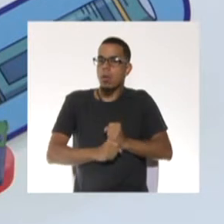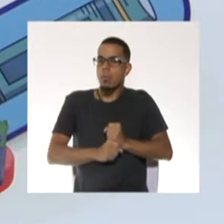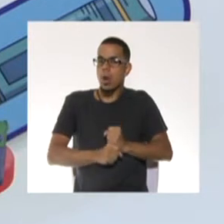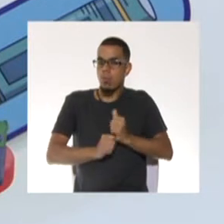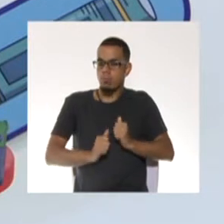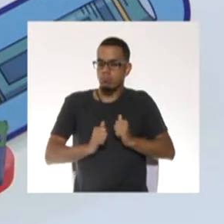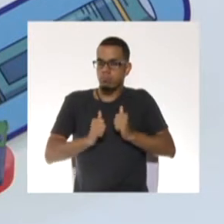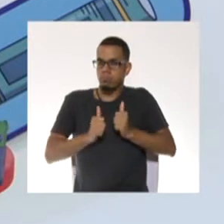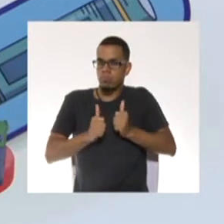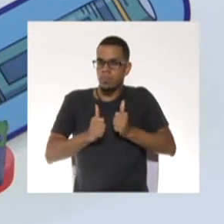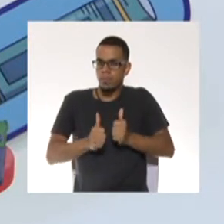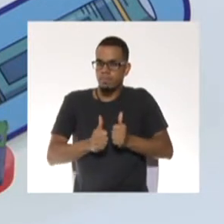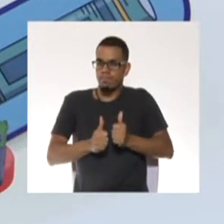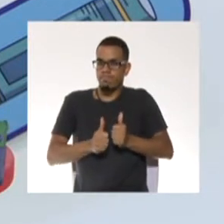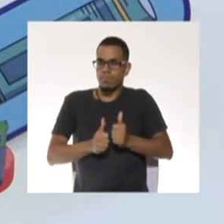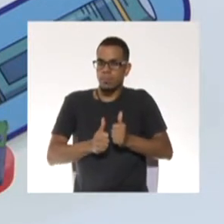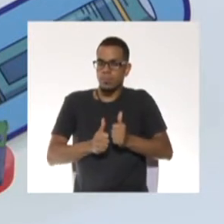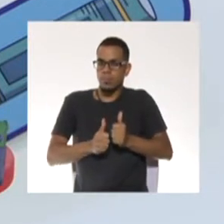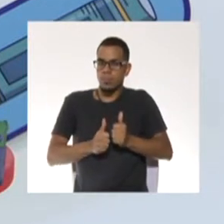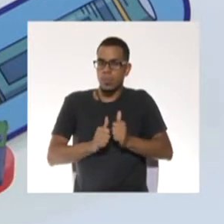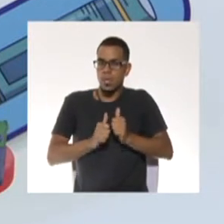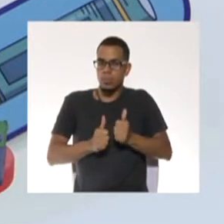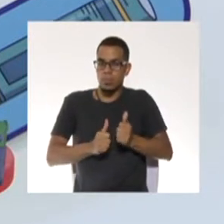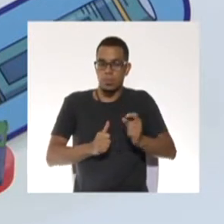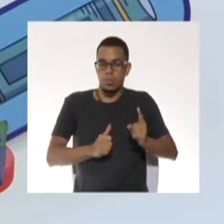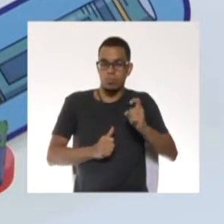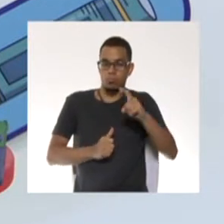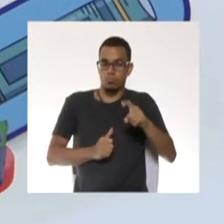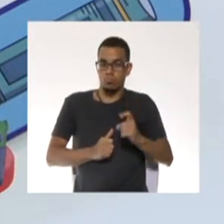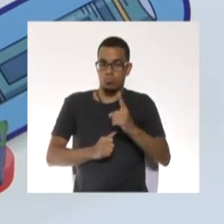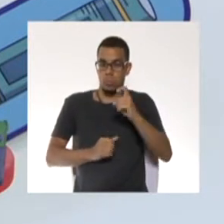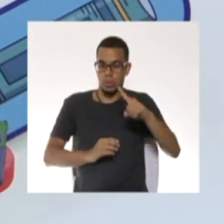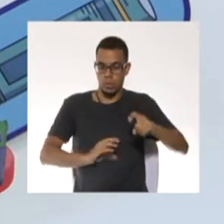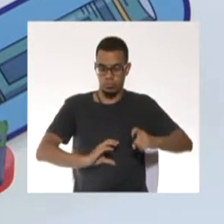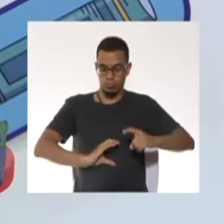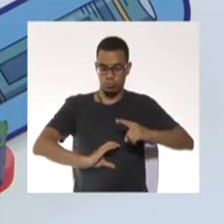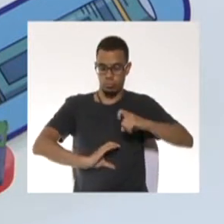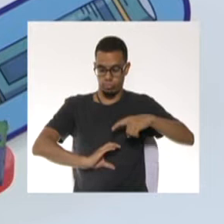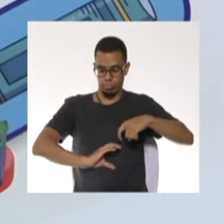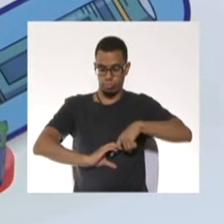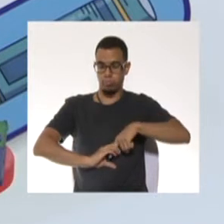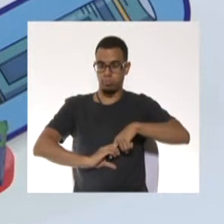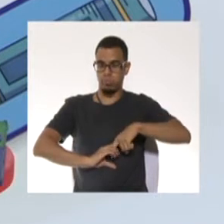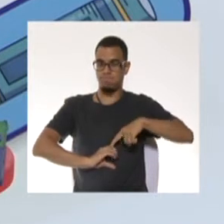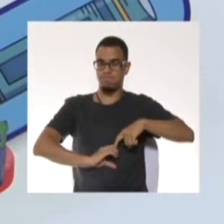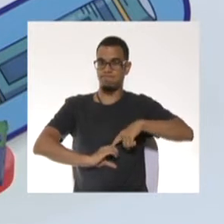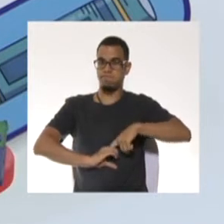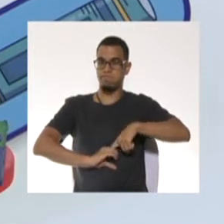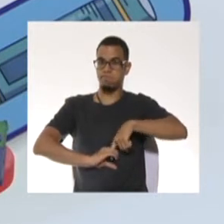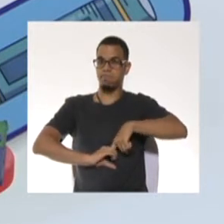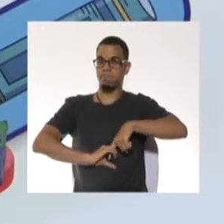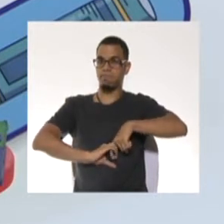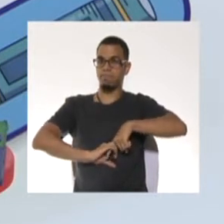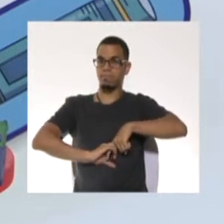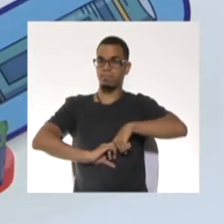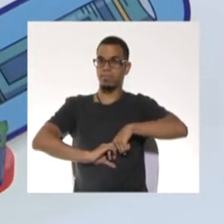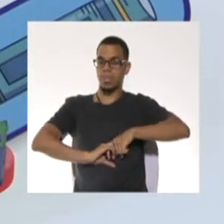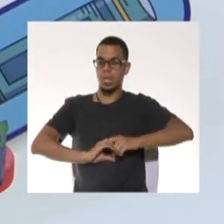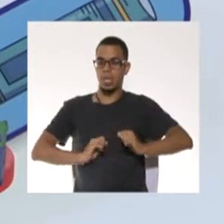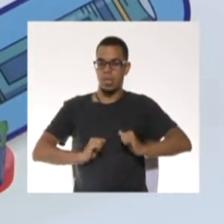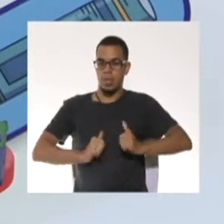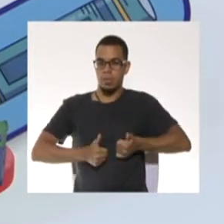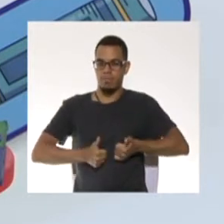relación sexual, ese espermatozoide fecunde ese óvulo y se produzca la unión de ese cigoto y se forme ese